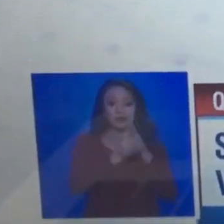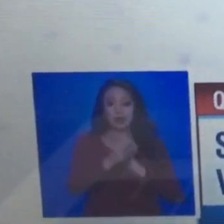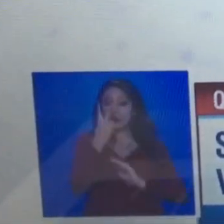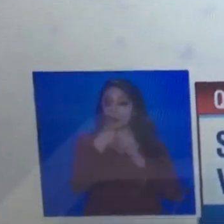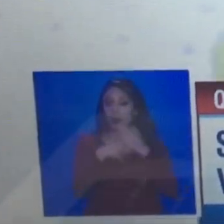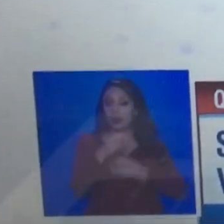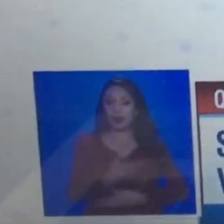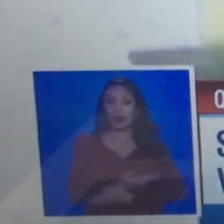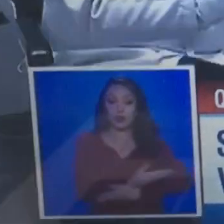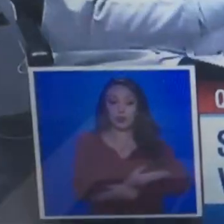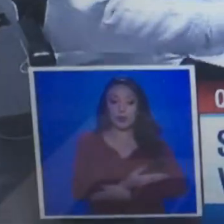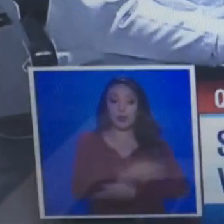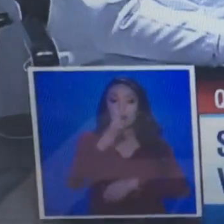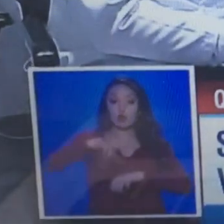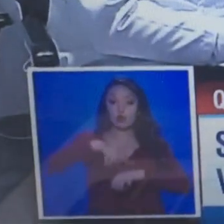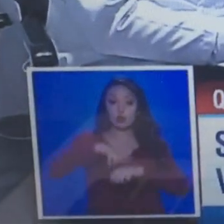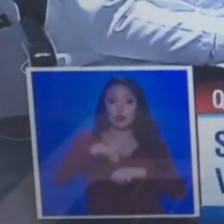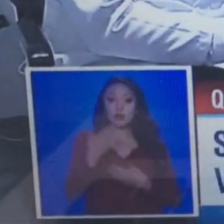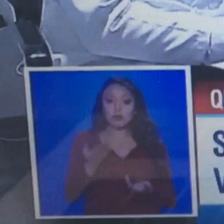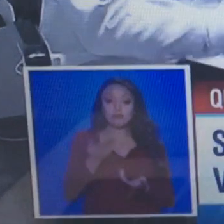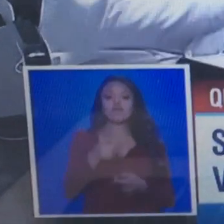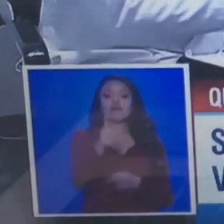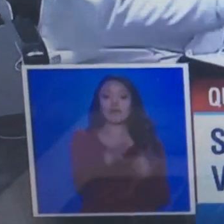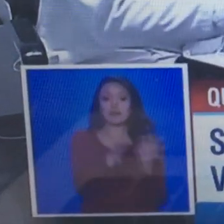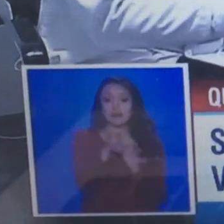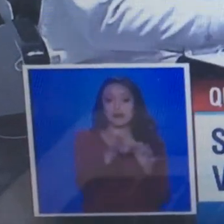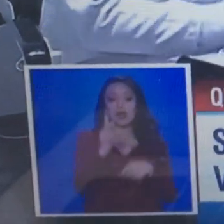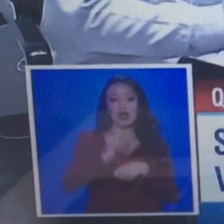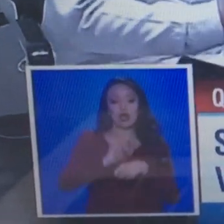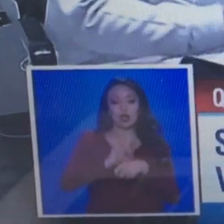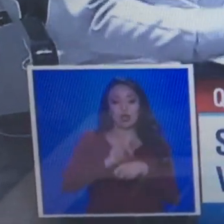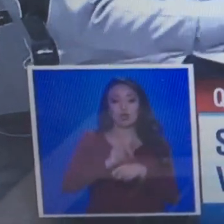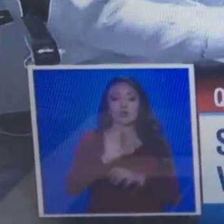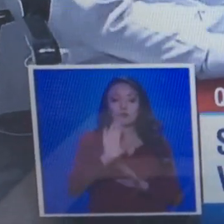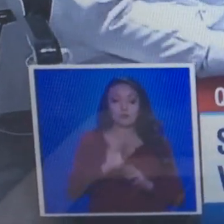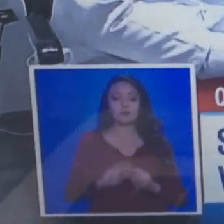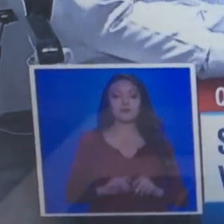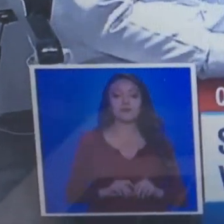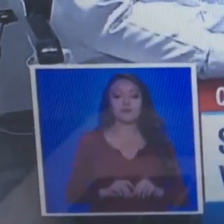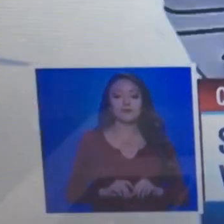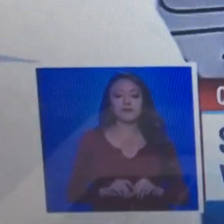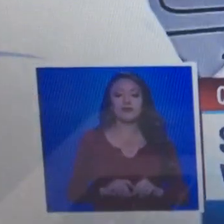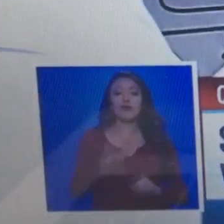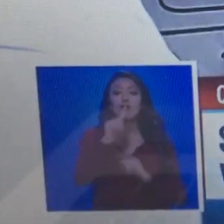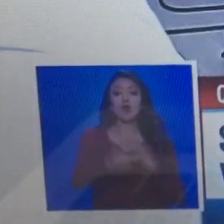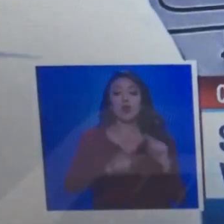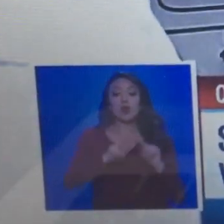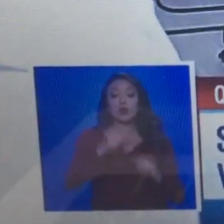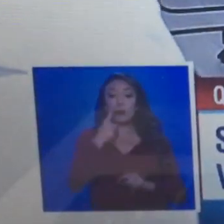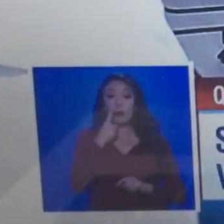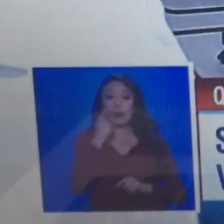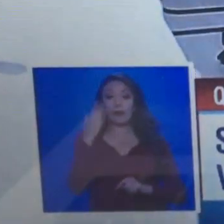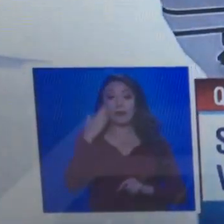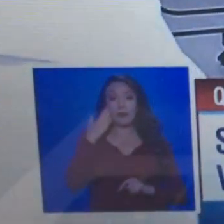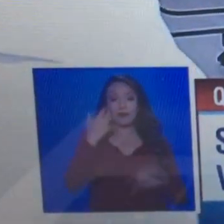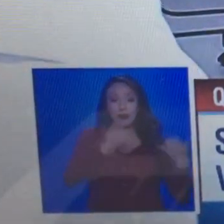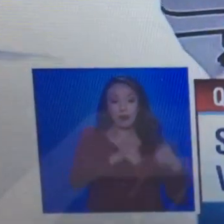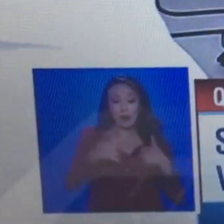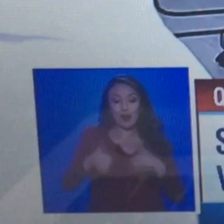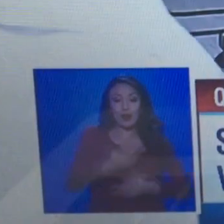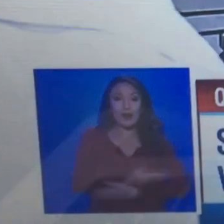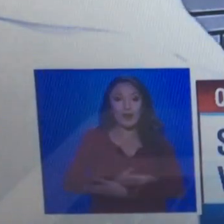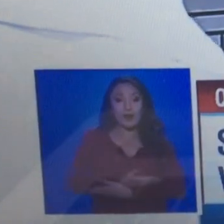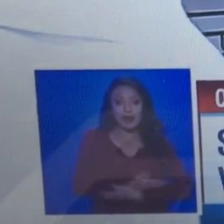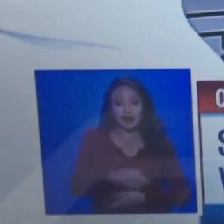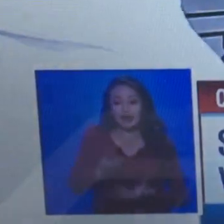su bebé es normal. Así lo explica Alejandro Lalama, optometrista. Generalmente cuando los papás están jugando con el bebé o lo